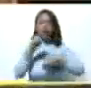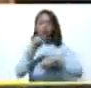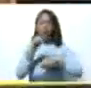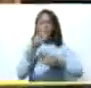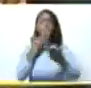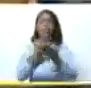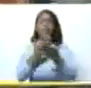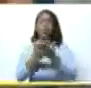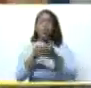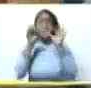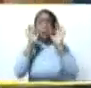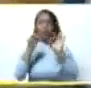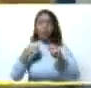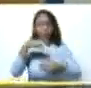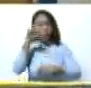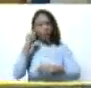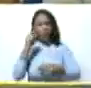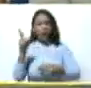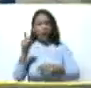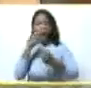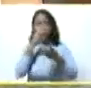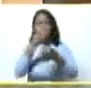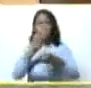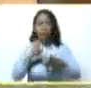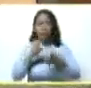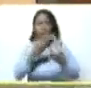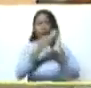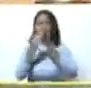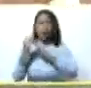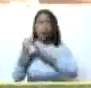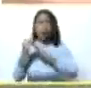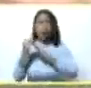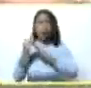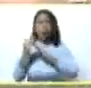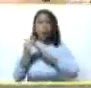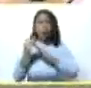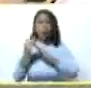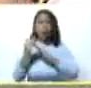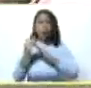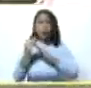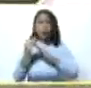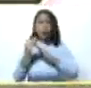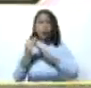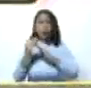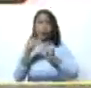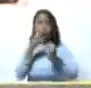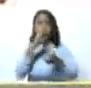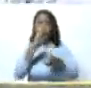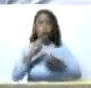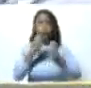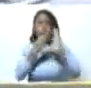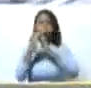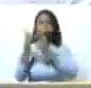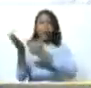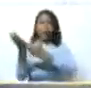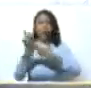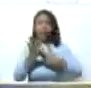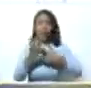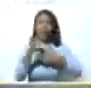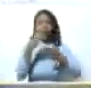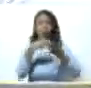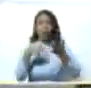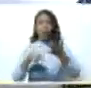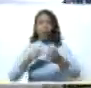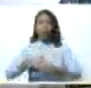haciendo que para el entenderla banco bien? de la comuna, ¿verdad? El Banco de la Comuna. Que el banco de la comuna reciba recursos